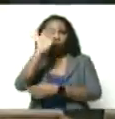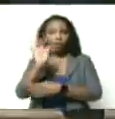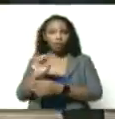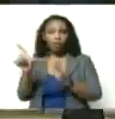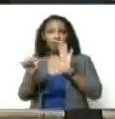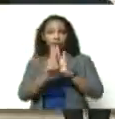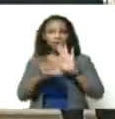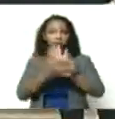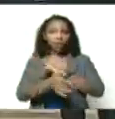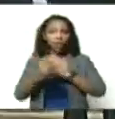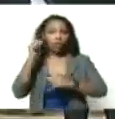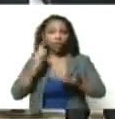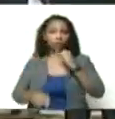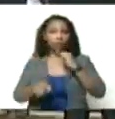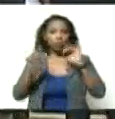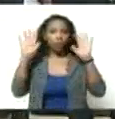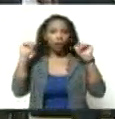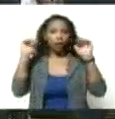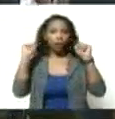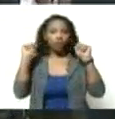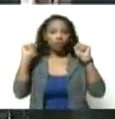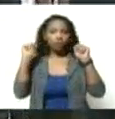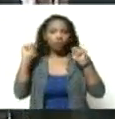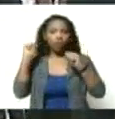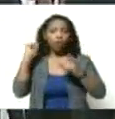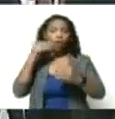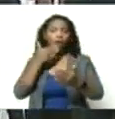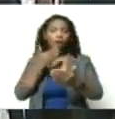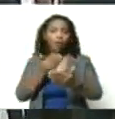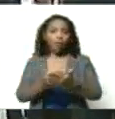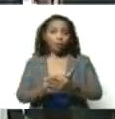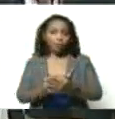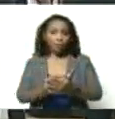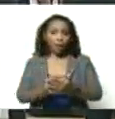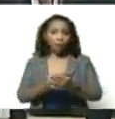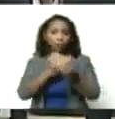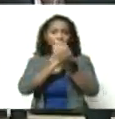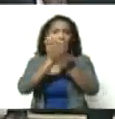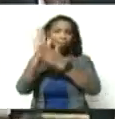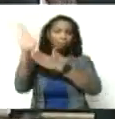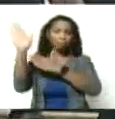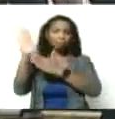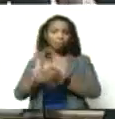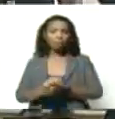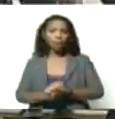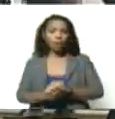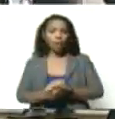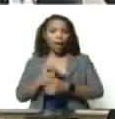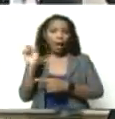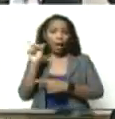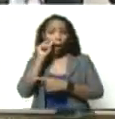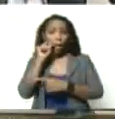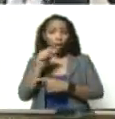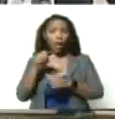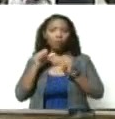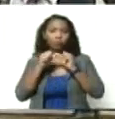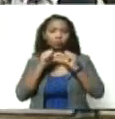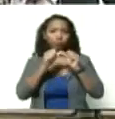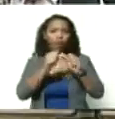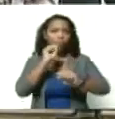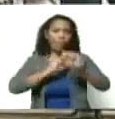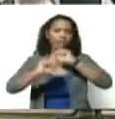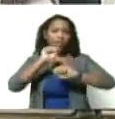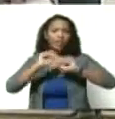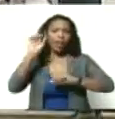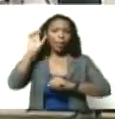para darle el último adiós, un agradecimiento infinito y eterno. Earle fue consecuente en defensa de